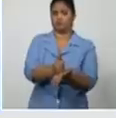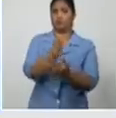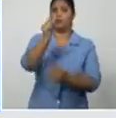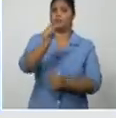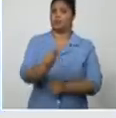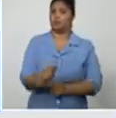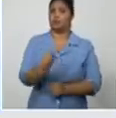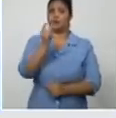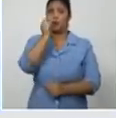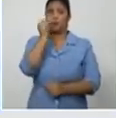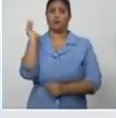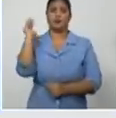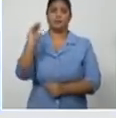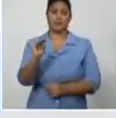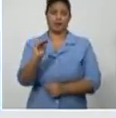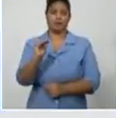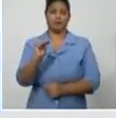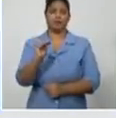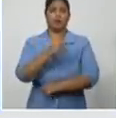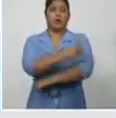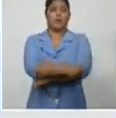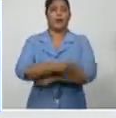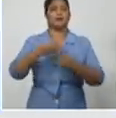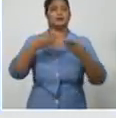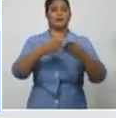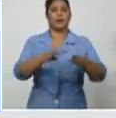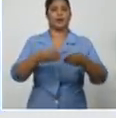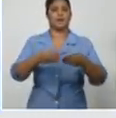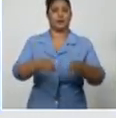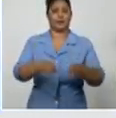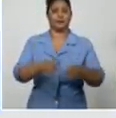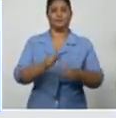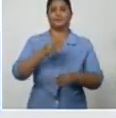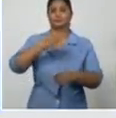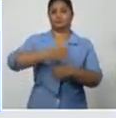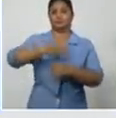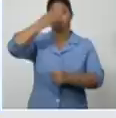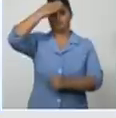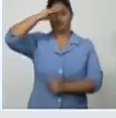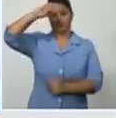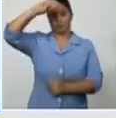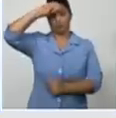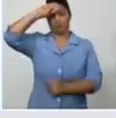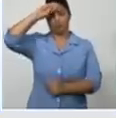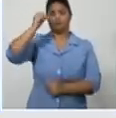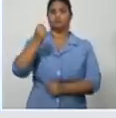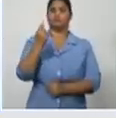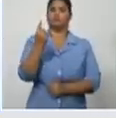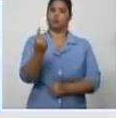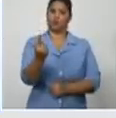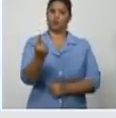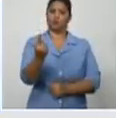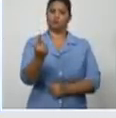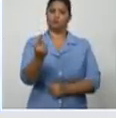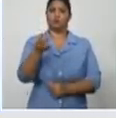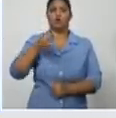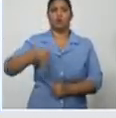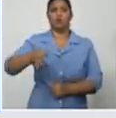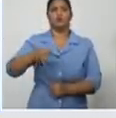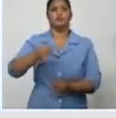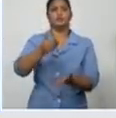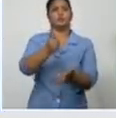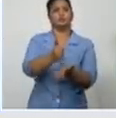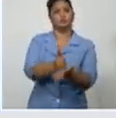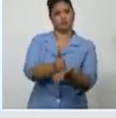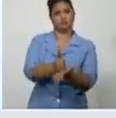de Panamá. Santiago de Cuba confirma un caso en el municipio Cabecera, que es un